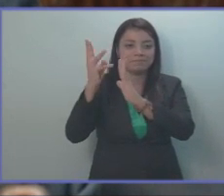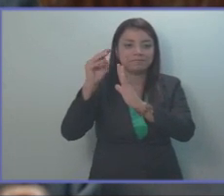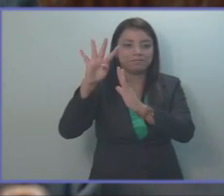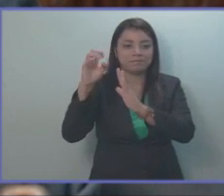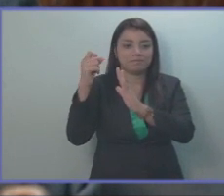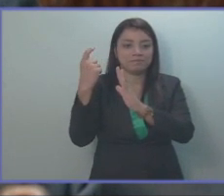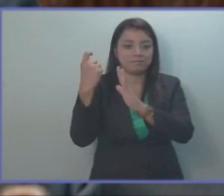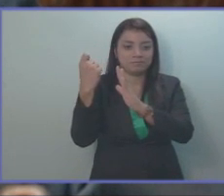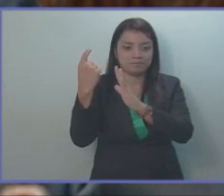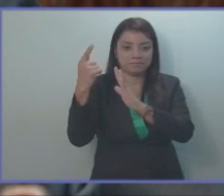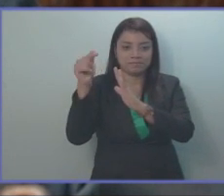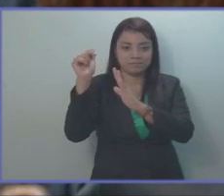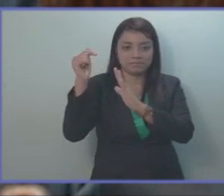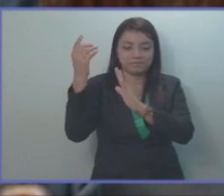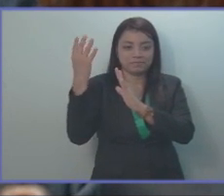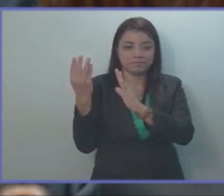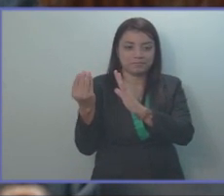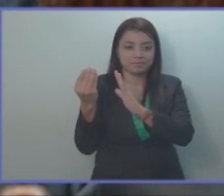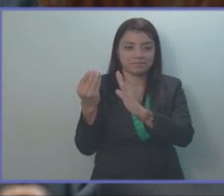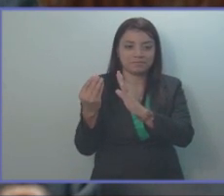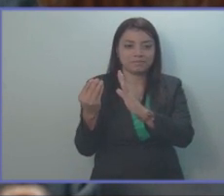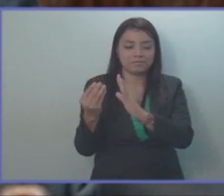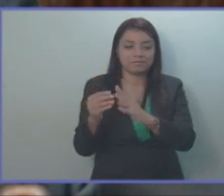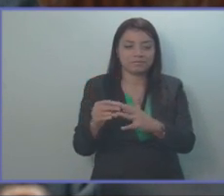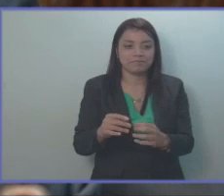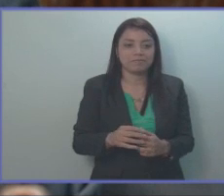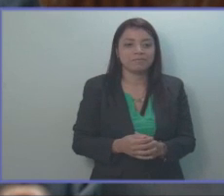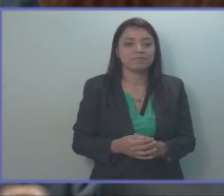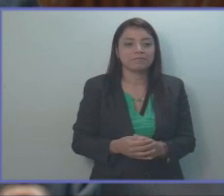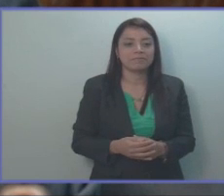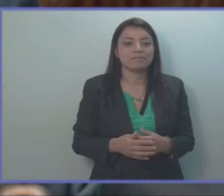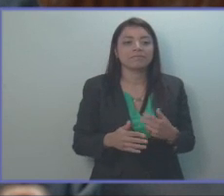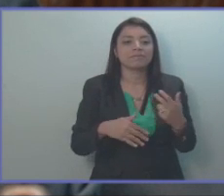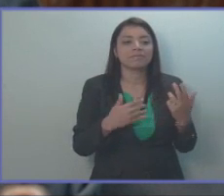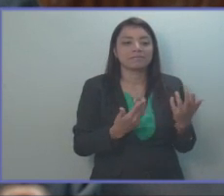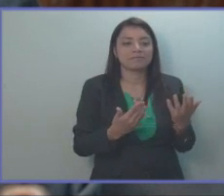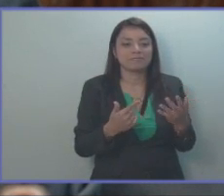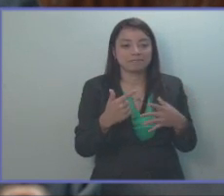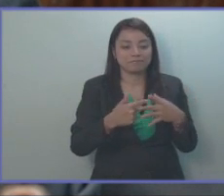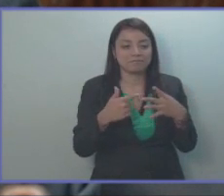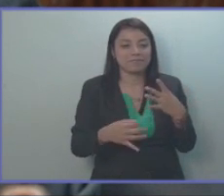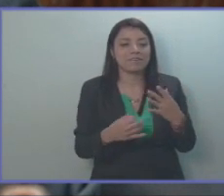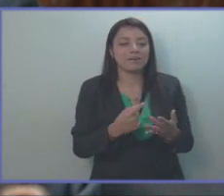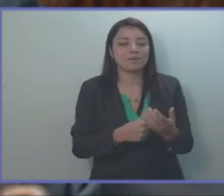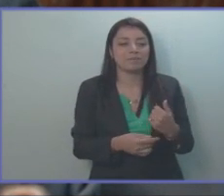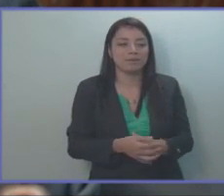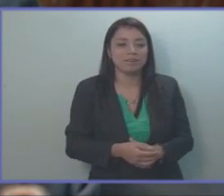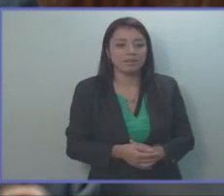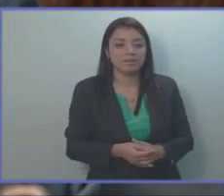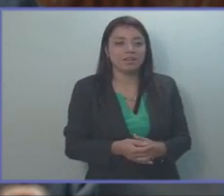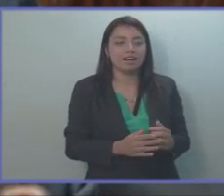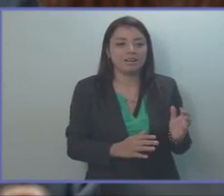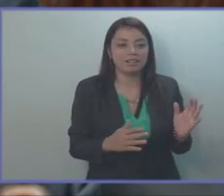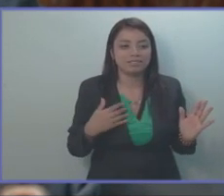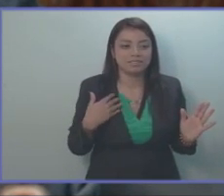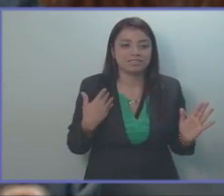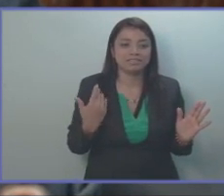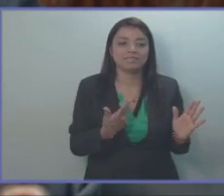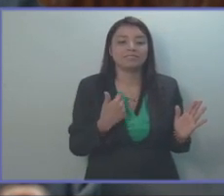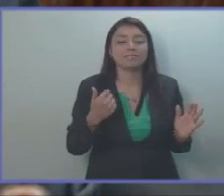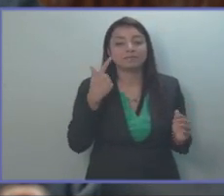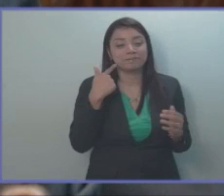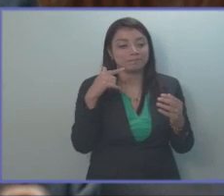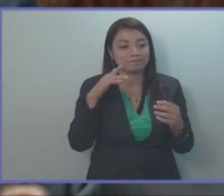411 de esa misma fecha, se emitieron las disposiciones especiales transitorias y extraordinarias en los